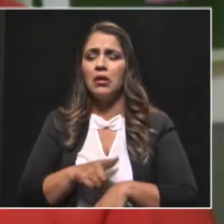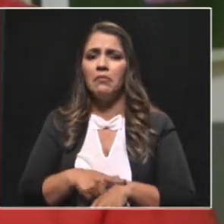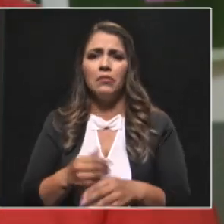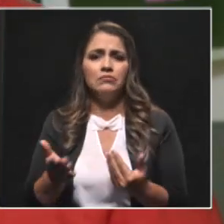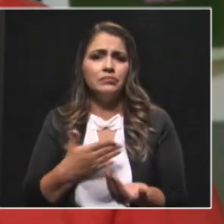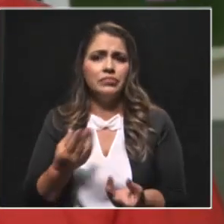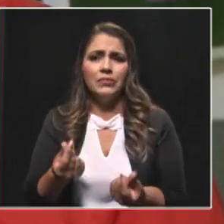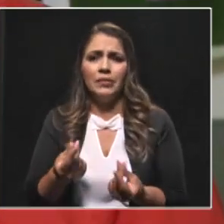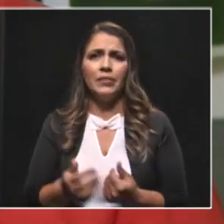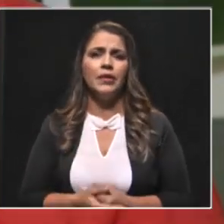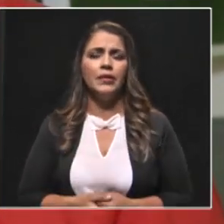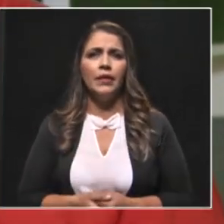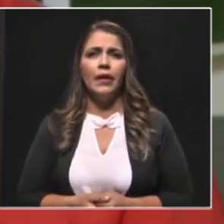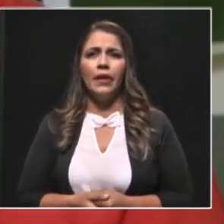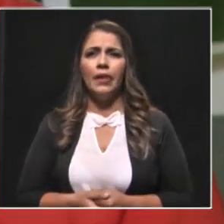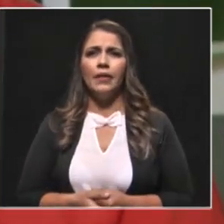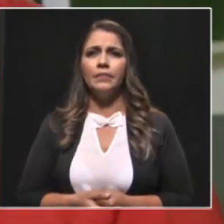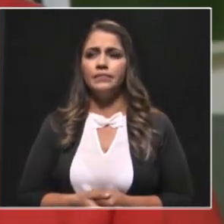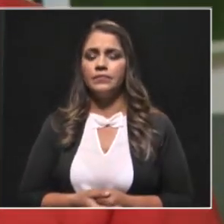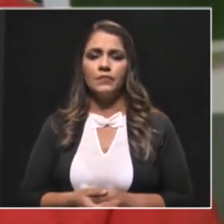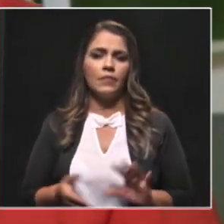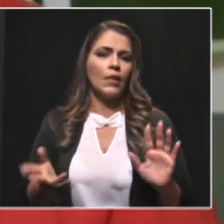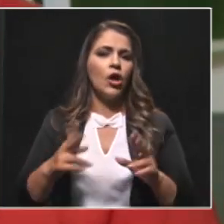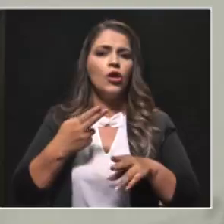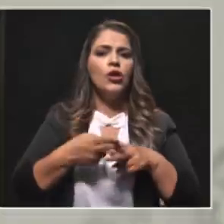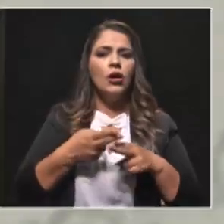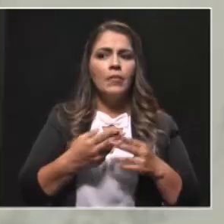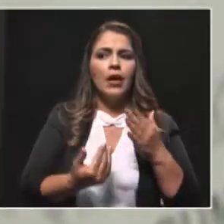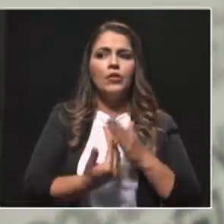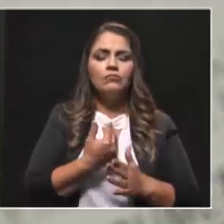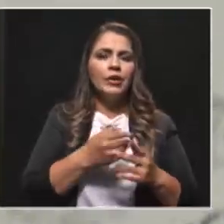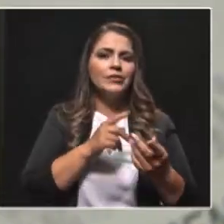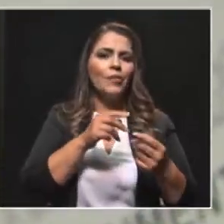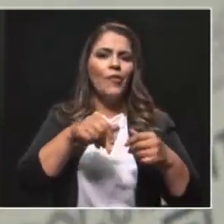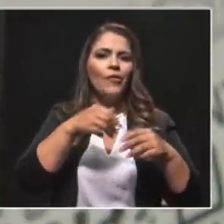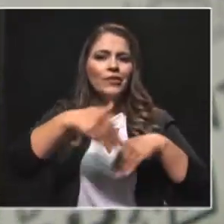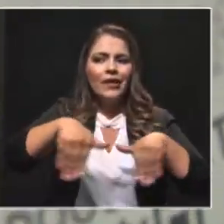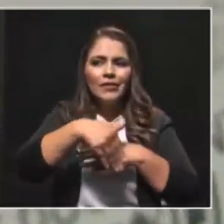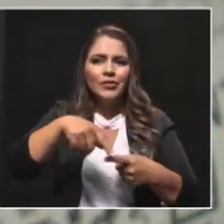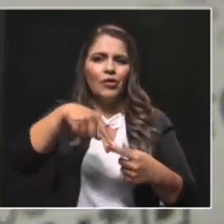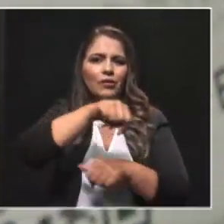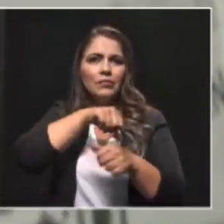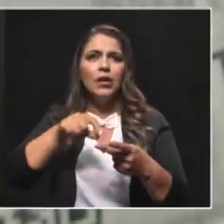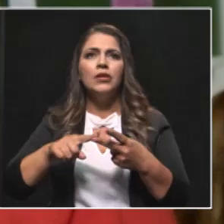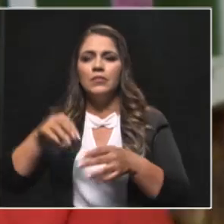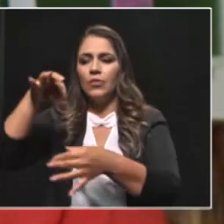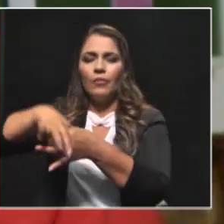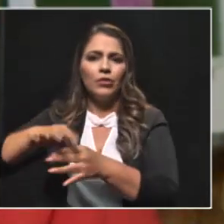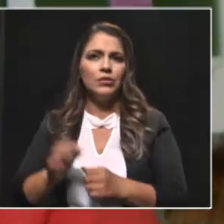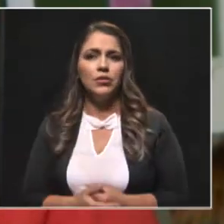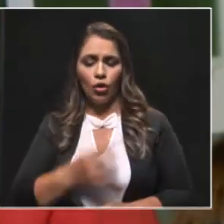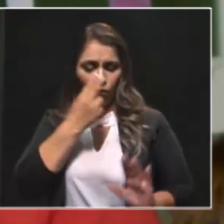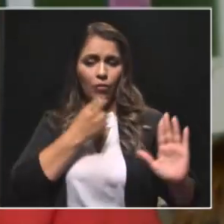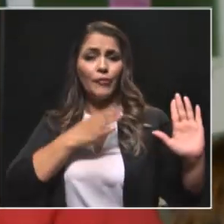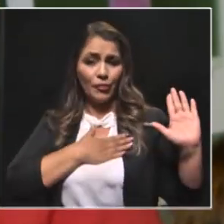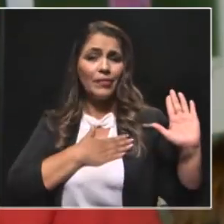tiempo y lo hice por actualizar datos y actualizar el lugar de votación. Es como compromiso ciudadano